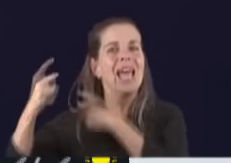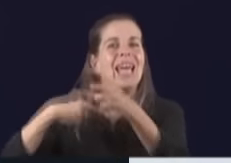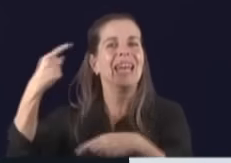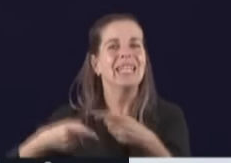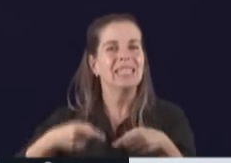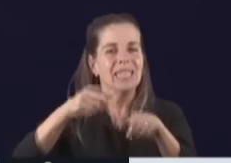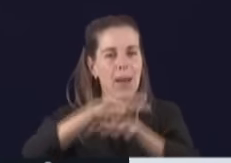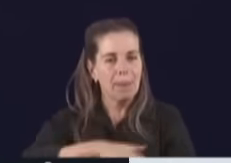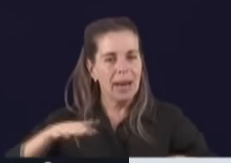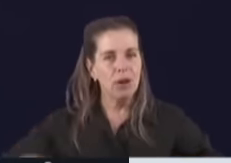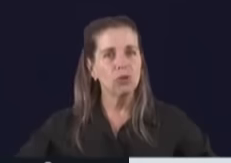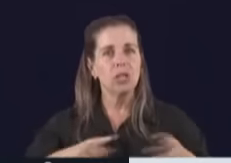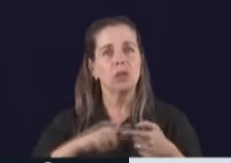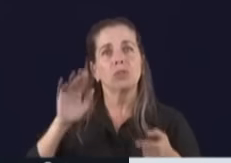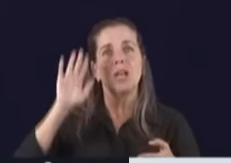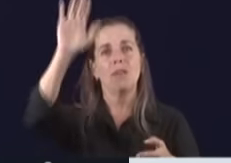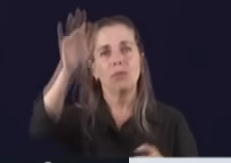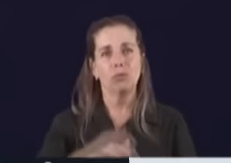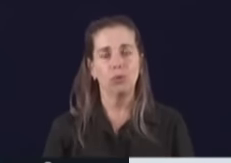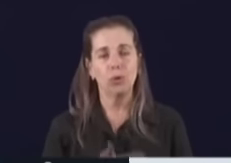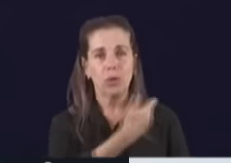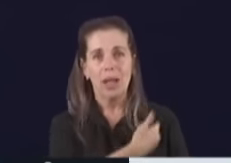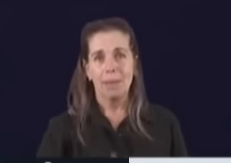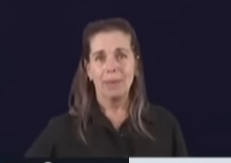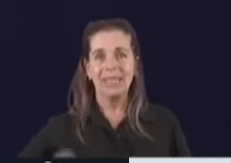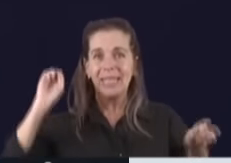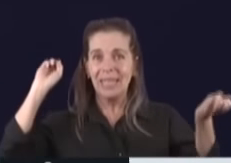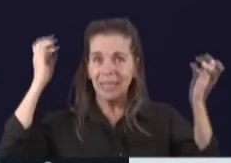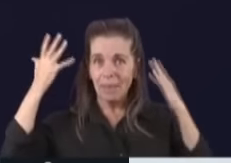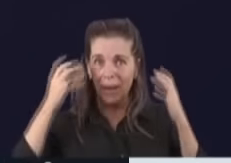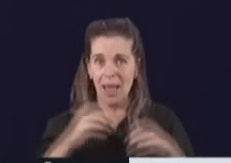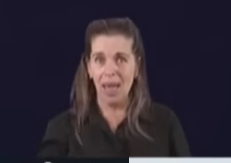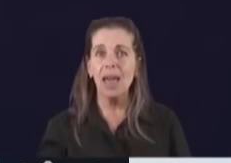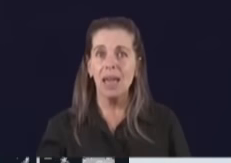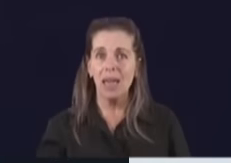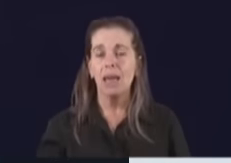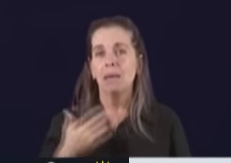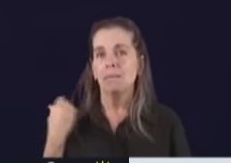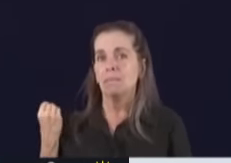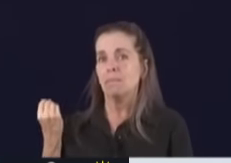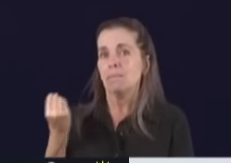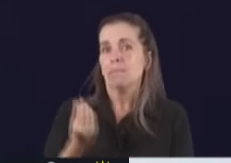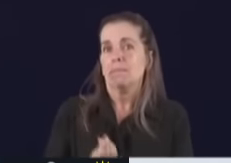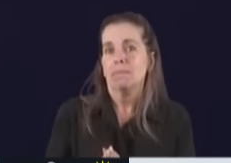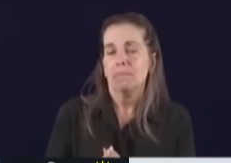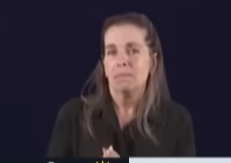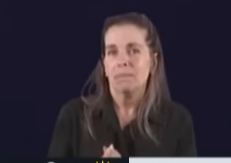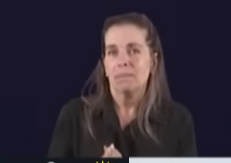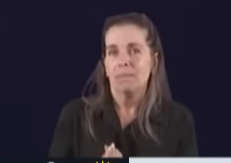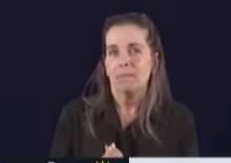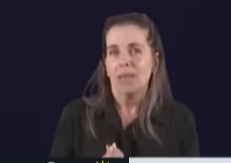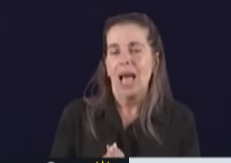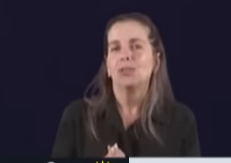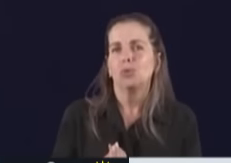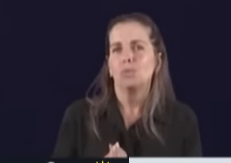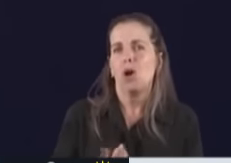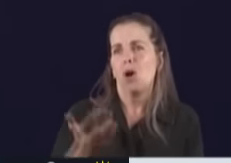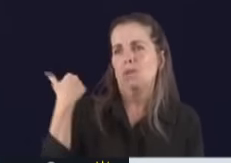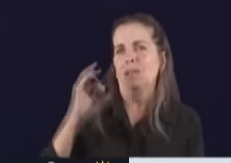futuras generaciones. El presidente de la Nación, Javier Milei, asumió la primera magistratura de la Nación bajo un lema